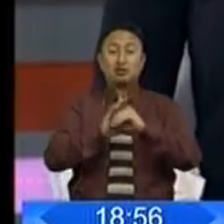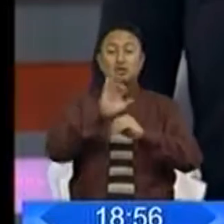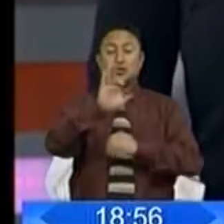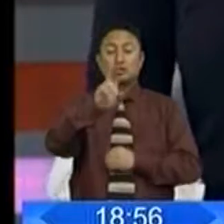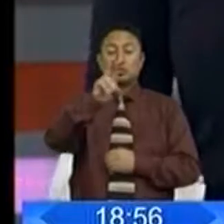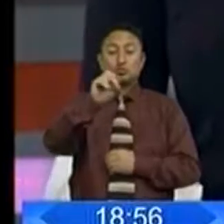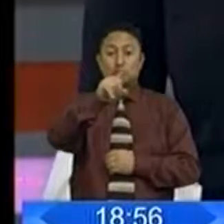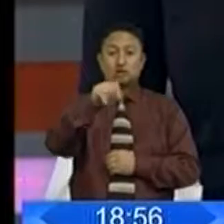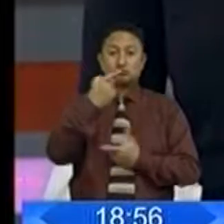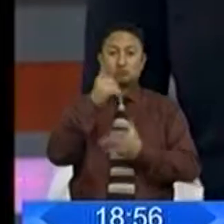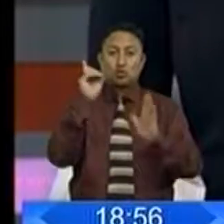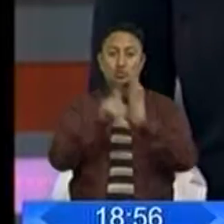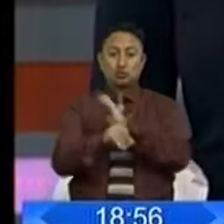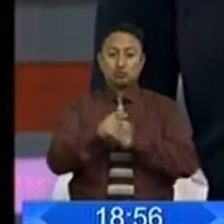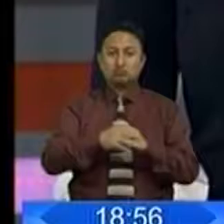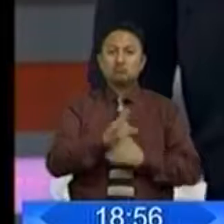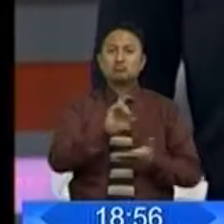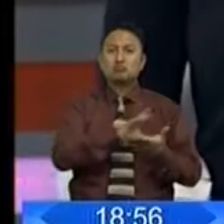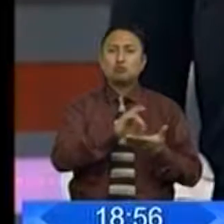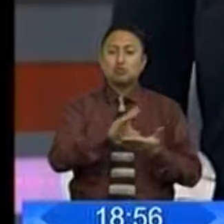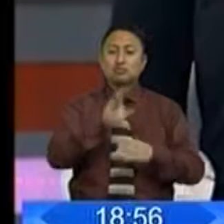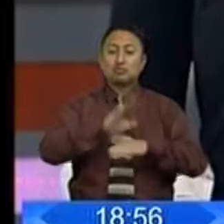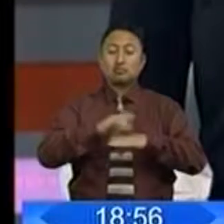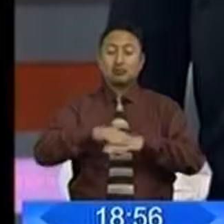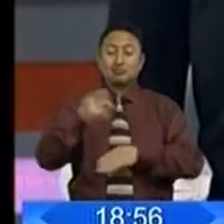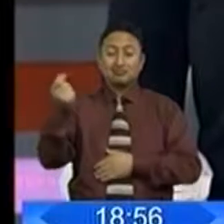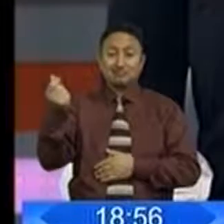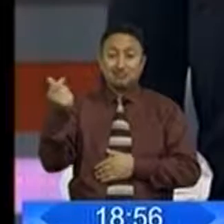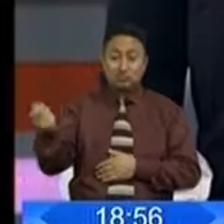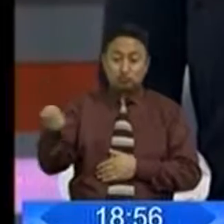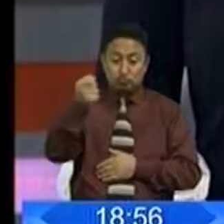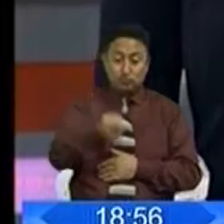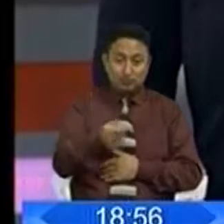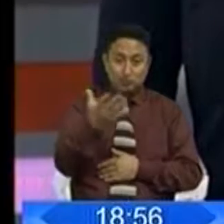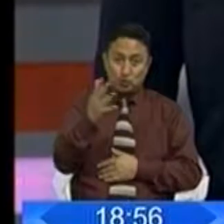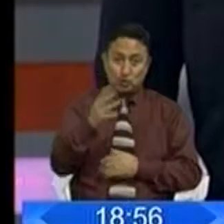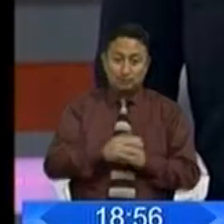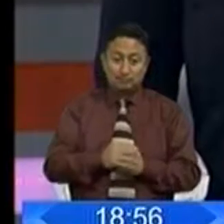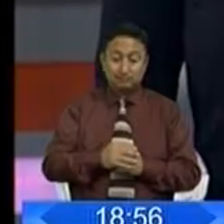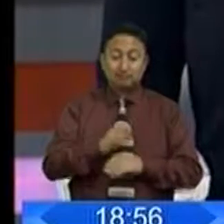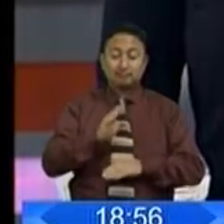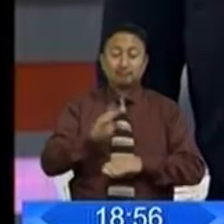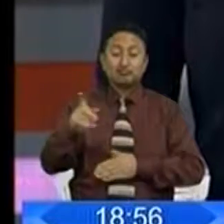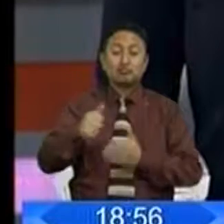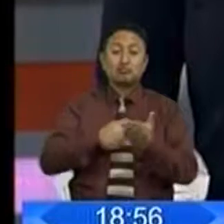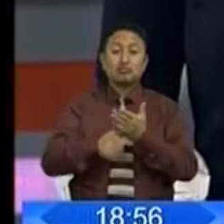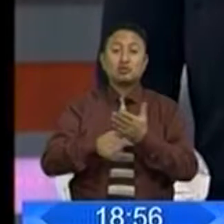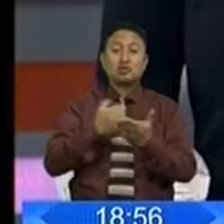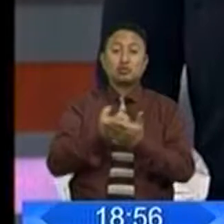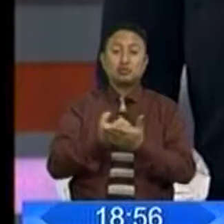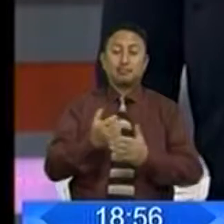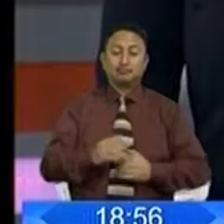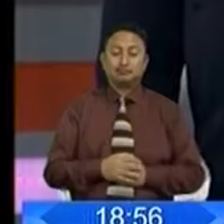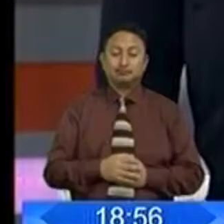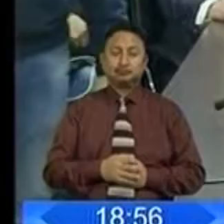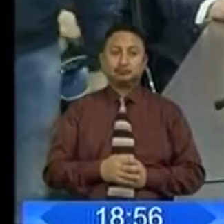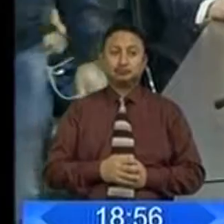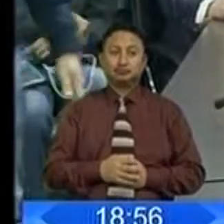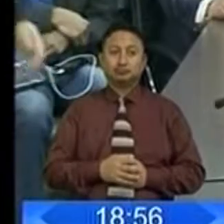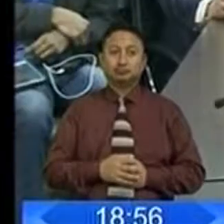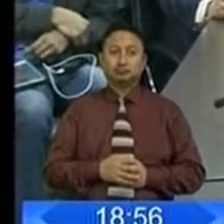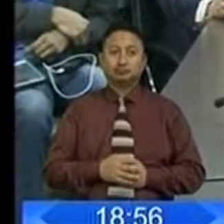Tuárez, denunció que los despidos responden a la falta de asignación de recursos por parte del Ministerio de Economía.